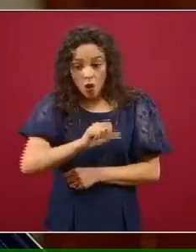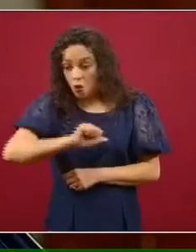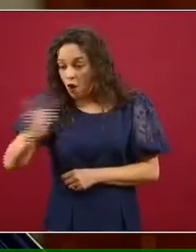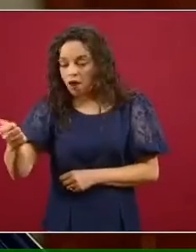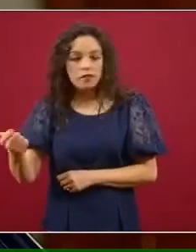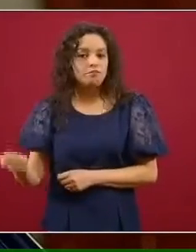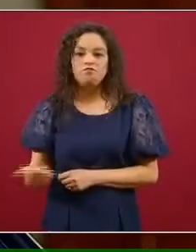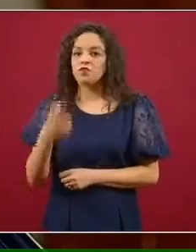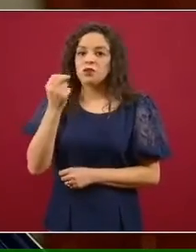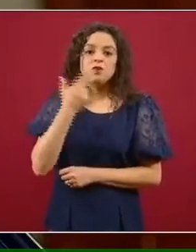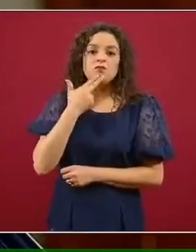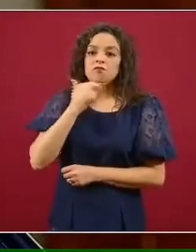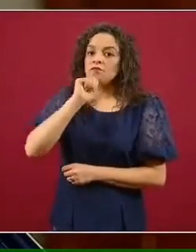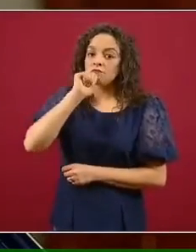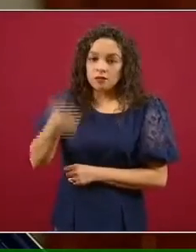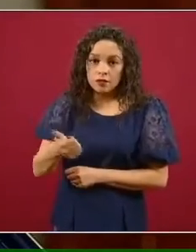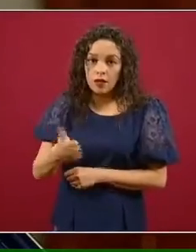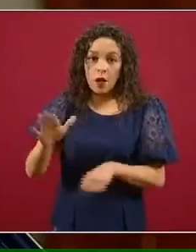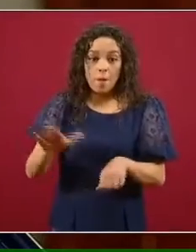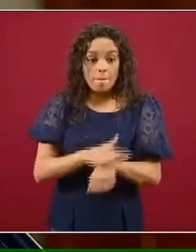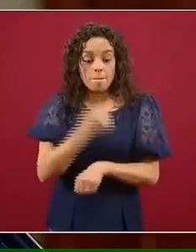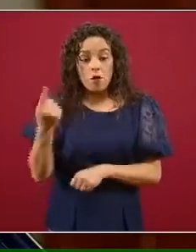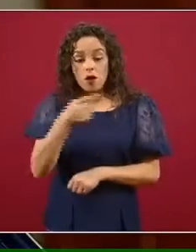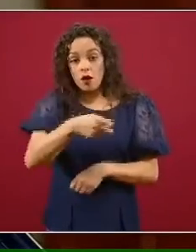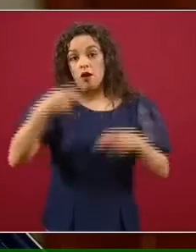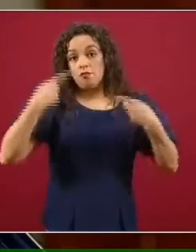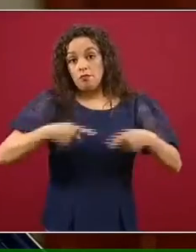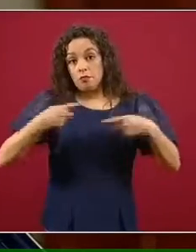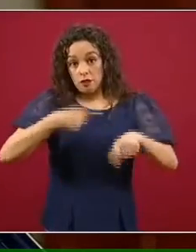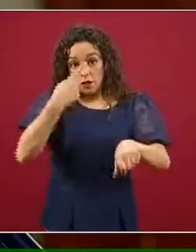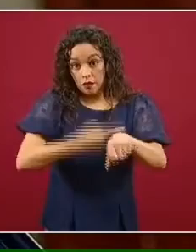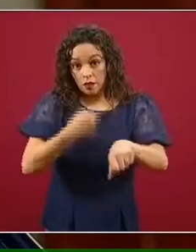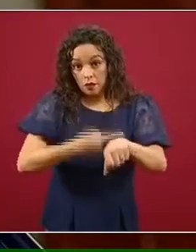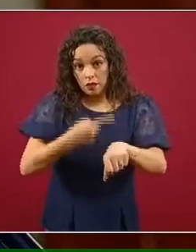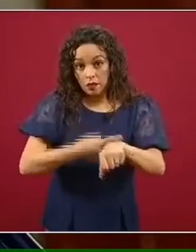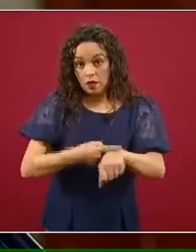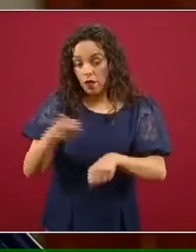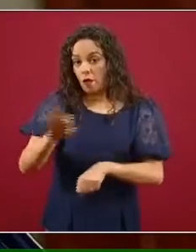riesgo también a los pacientes. Éticamente está mal,